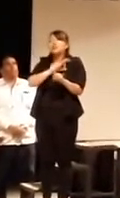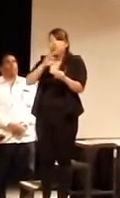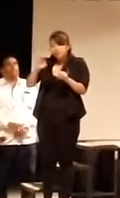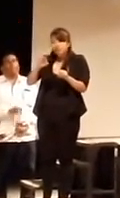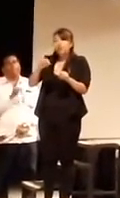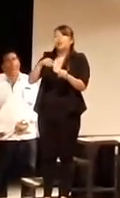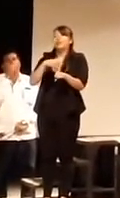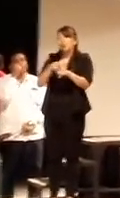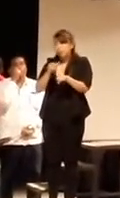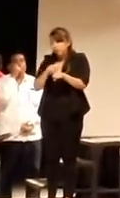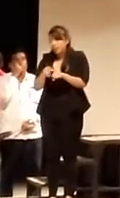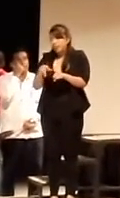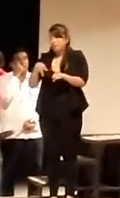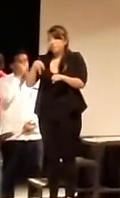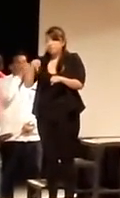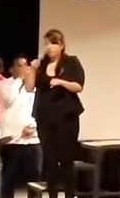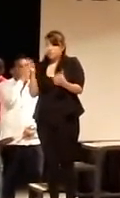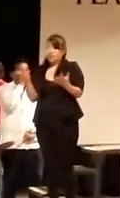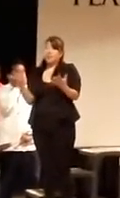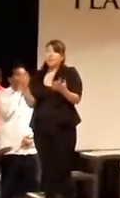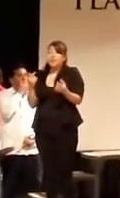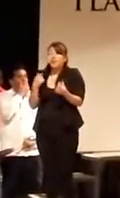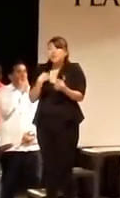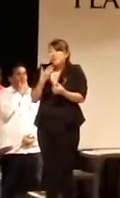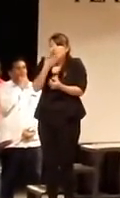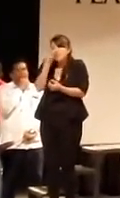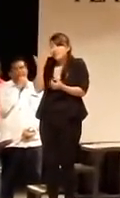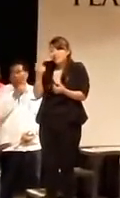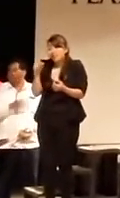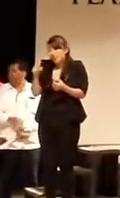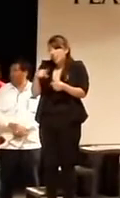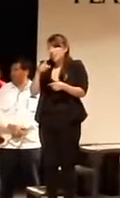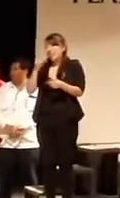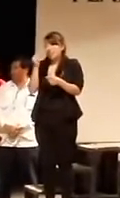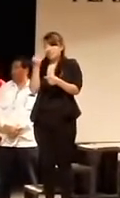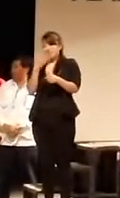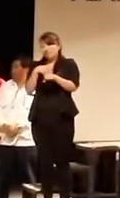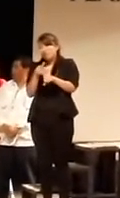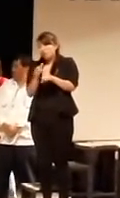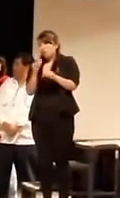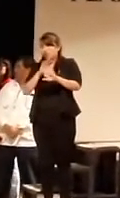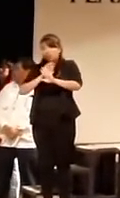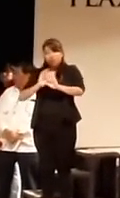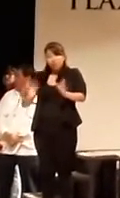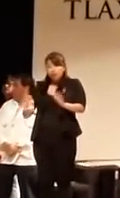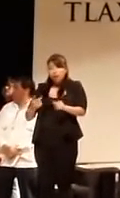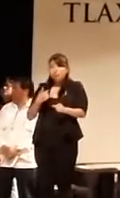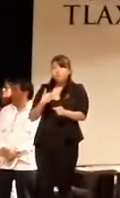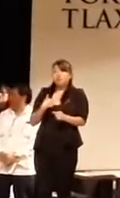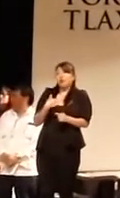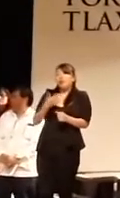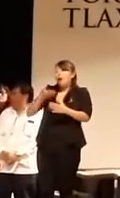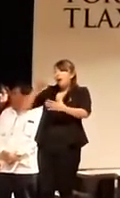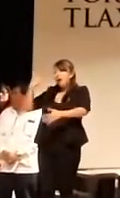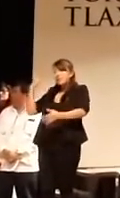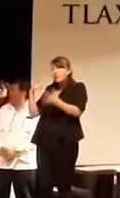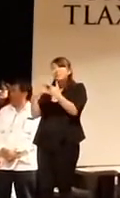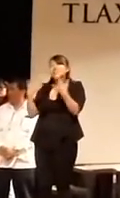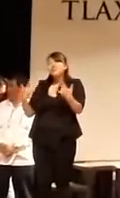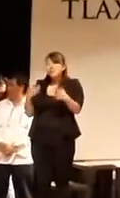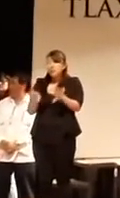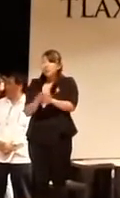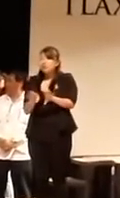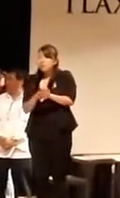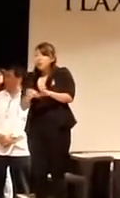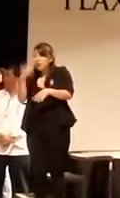presuntuosos, pero que reflejan en poco o en casi nada lo que sucede en el transcurso de la formación. En